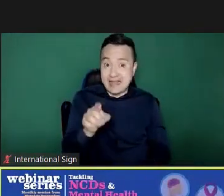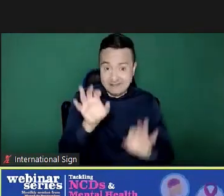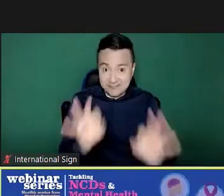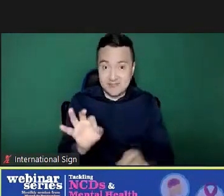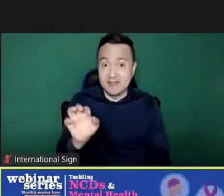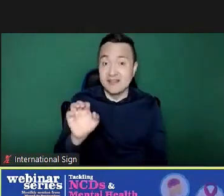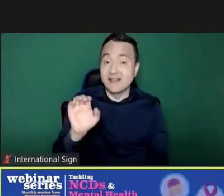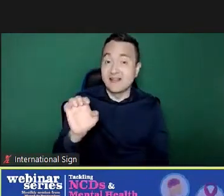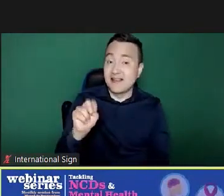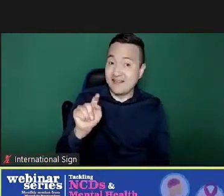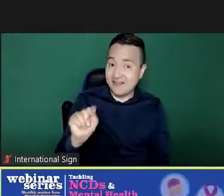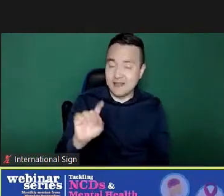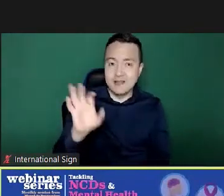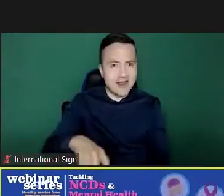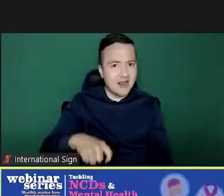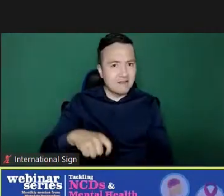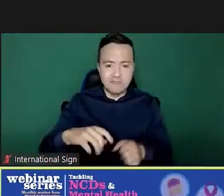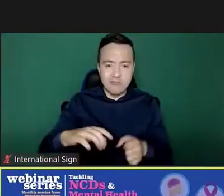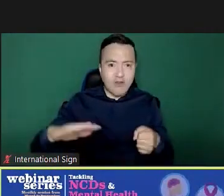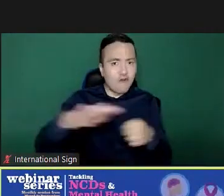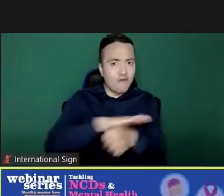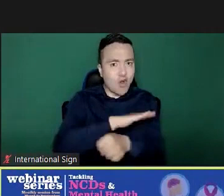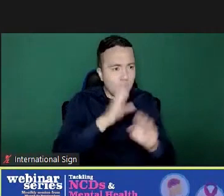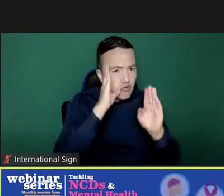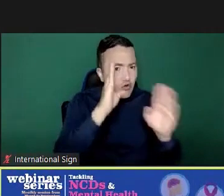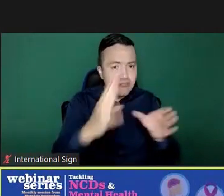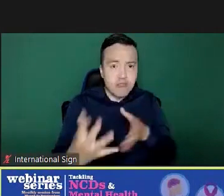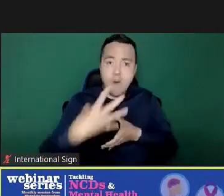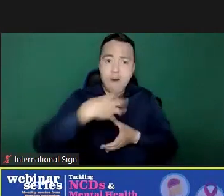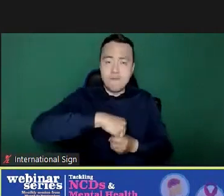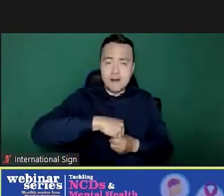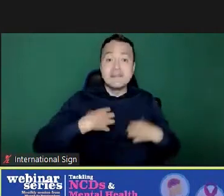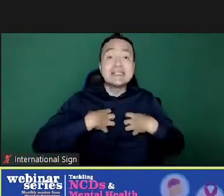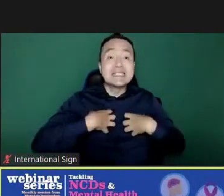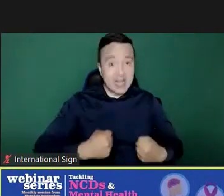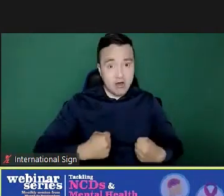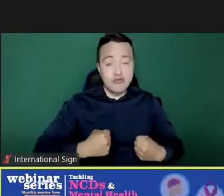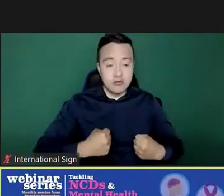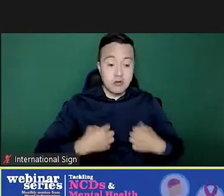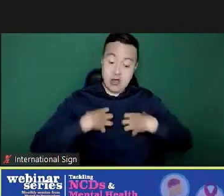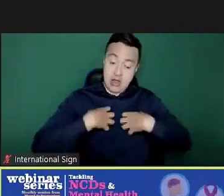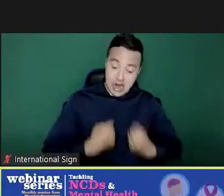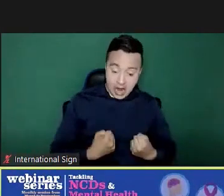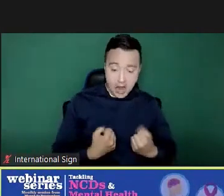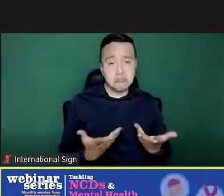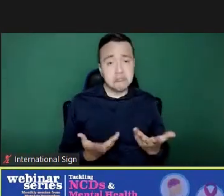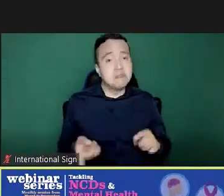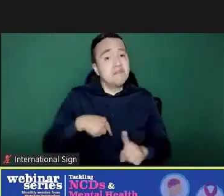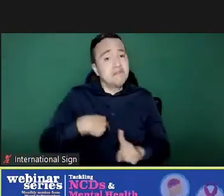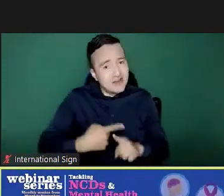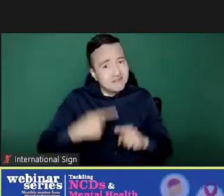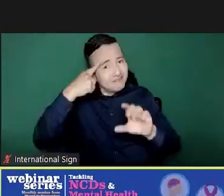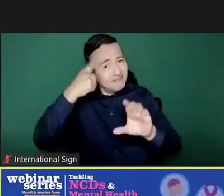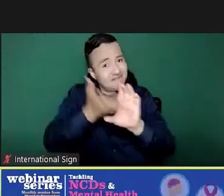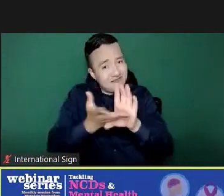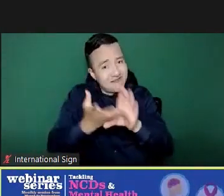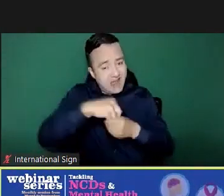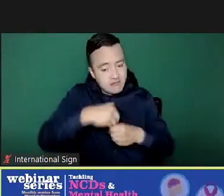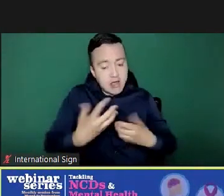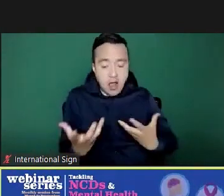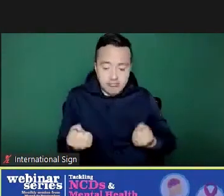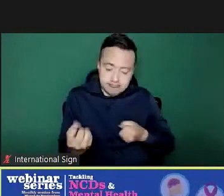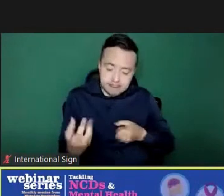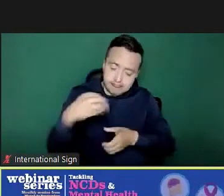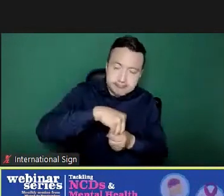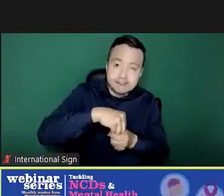la cobertura de salud universal como paquetes de beneficio. En cuanto a las medicinas y tecnologías, debemos fortalecer nuestro acceso y